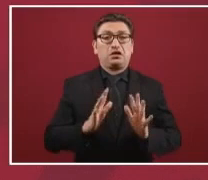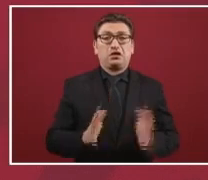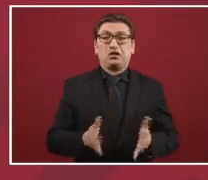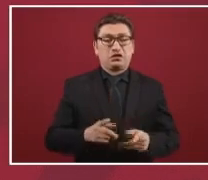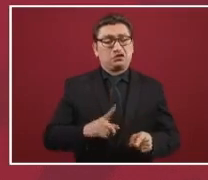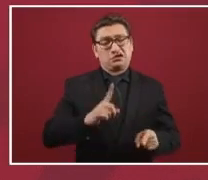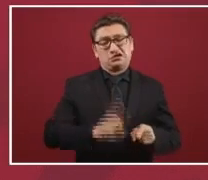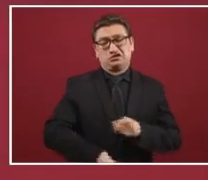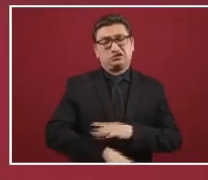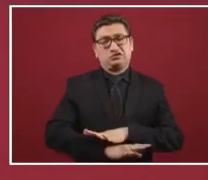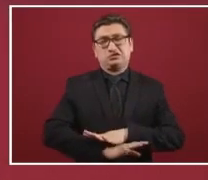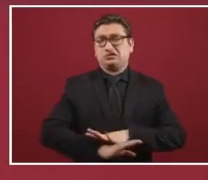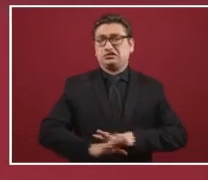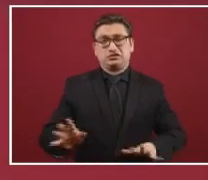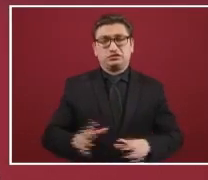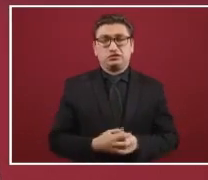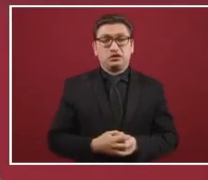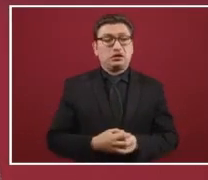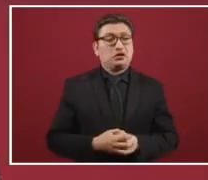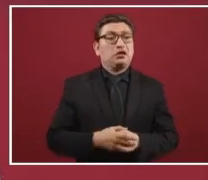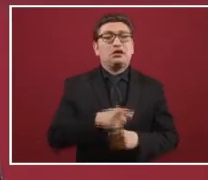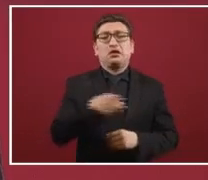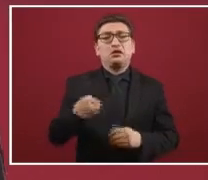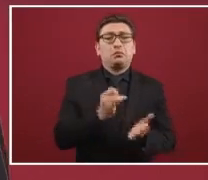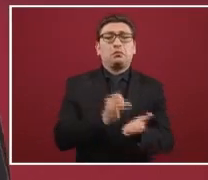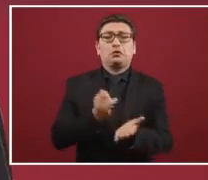desaparecido la condonación de